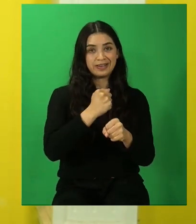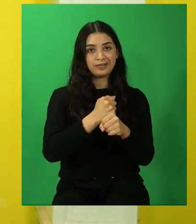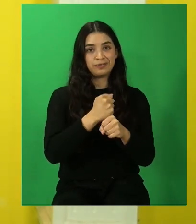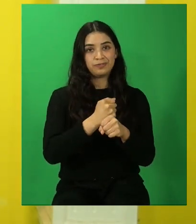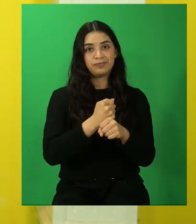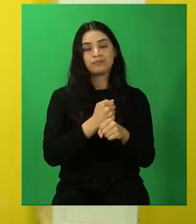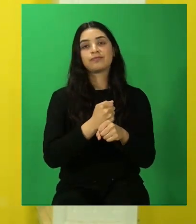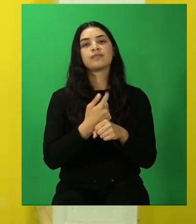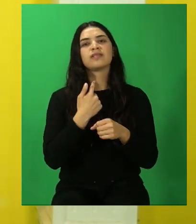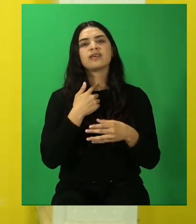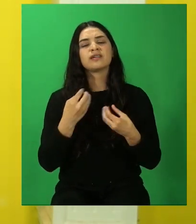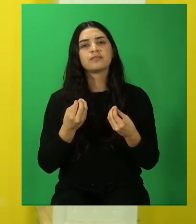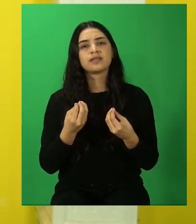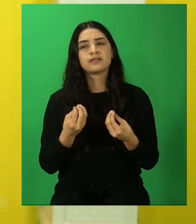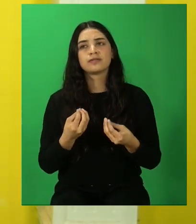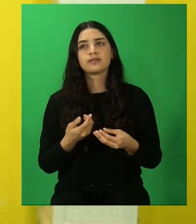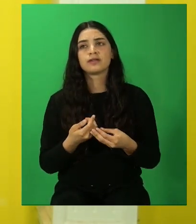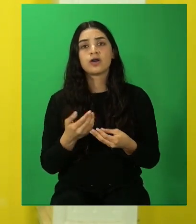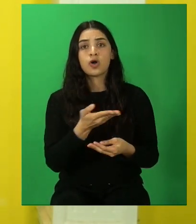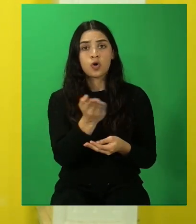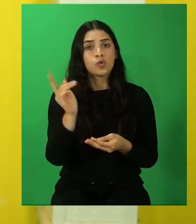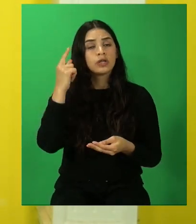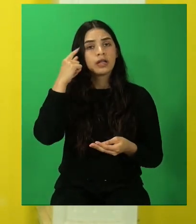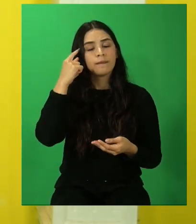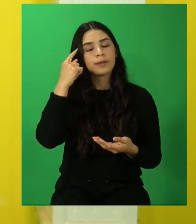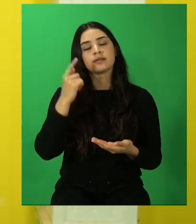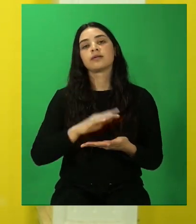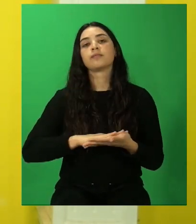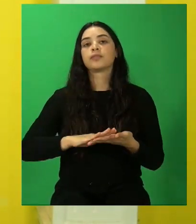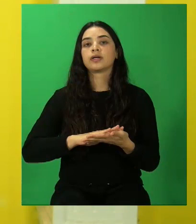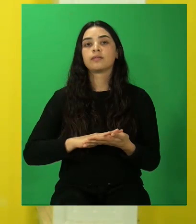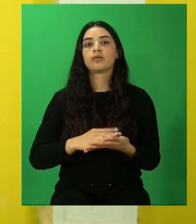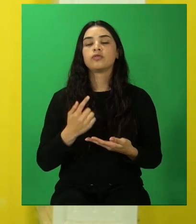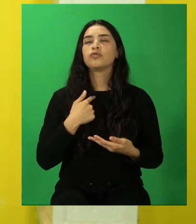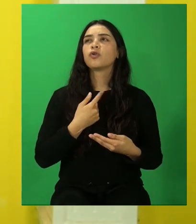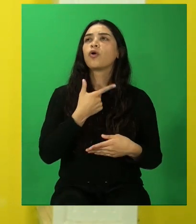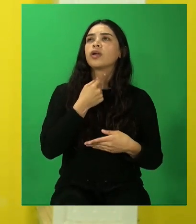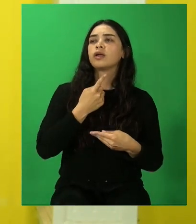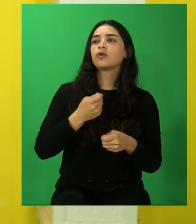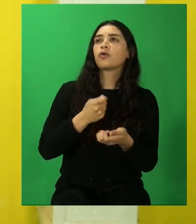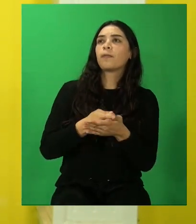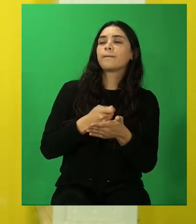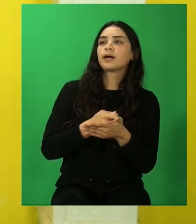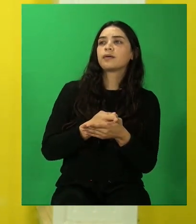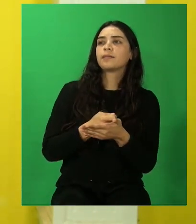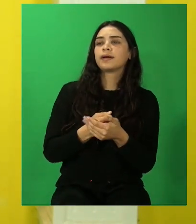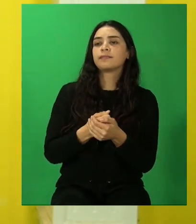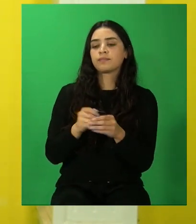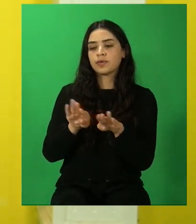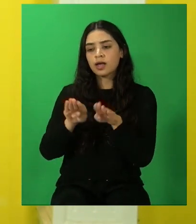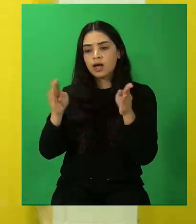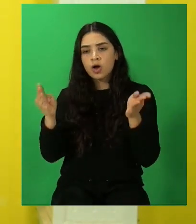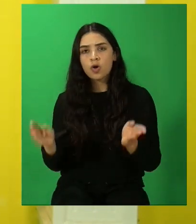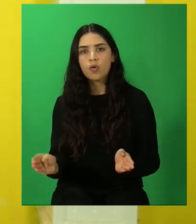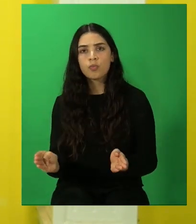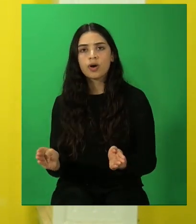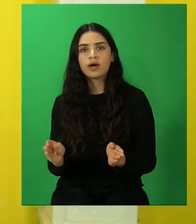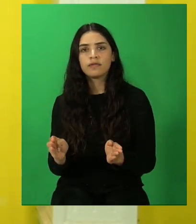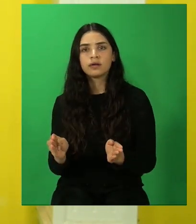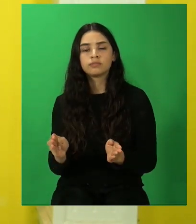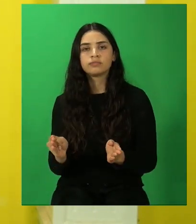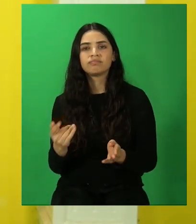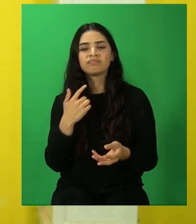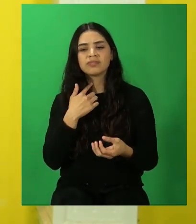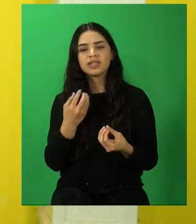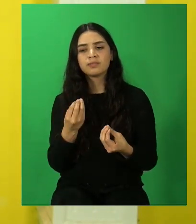¿ya? O sea, usted tiene que pensar, si usted dice, oh, me quiero comprar este velador, va a